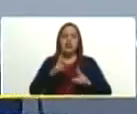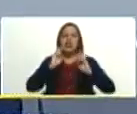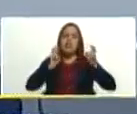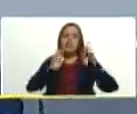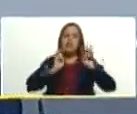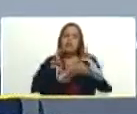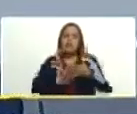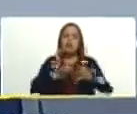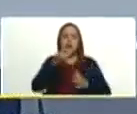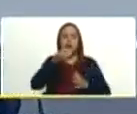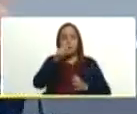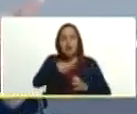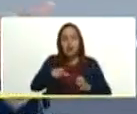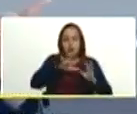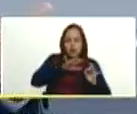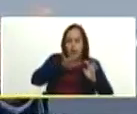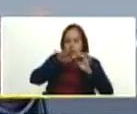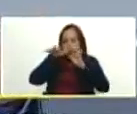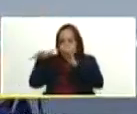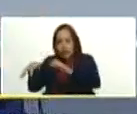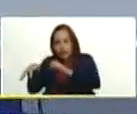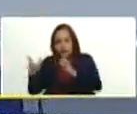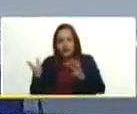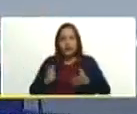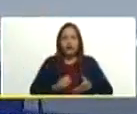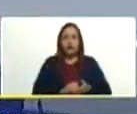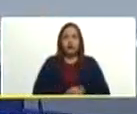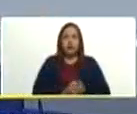But in